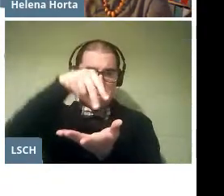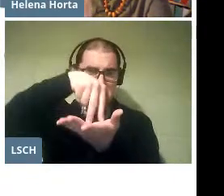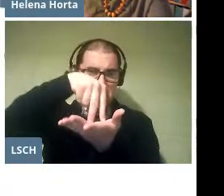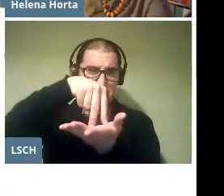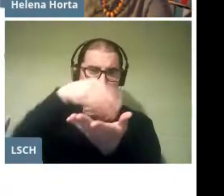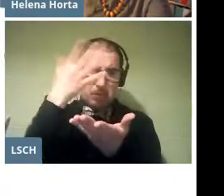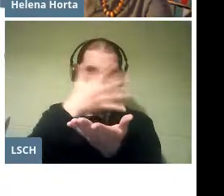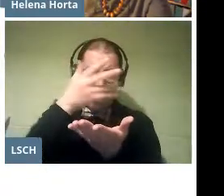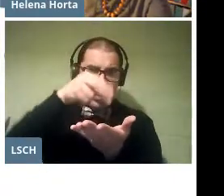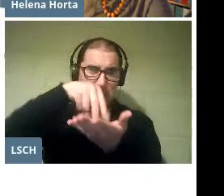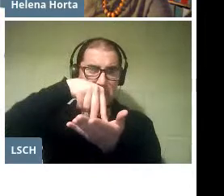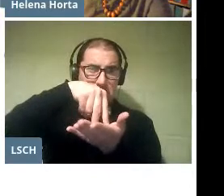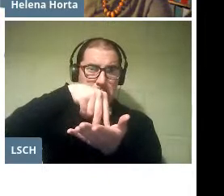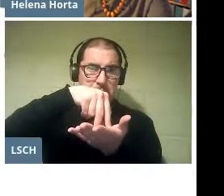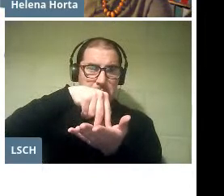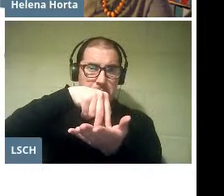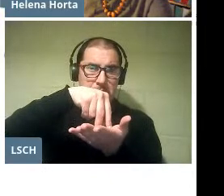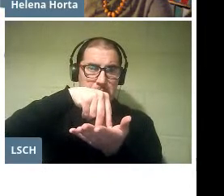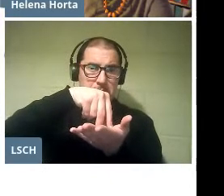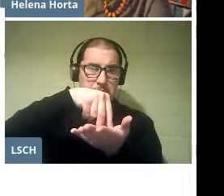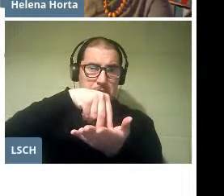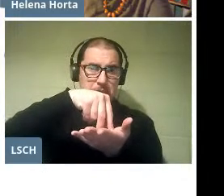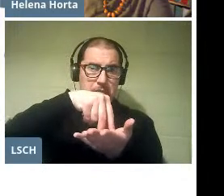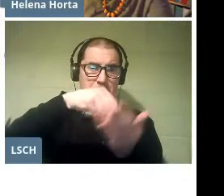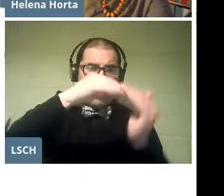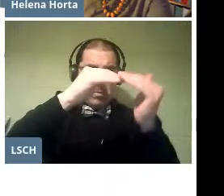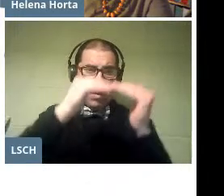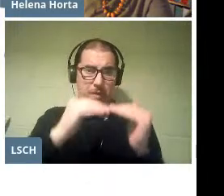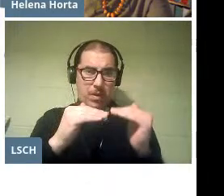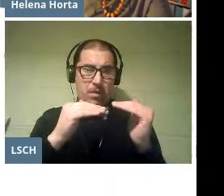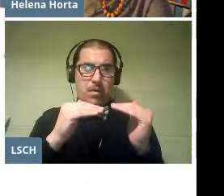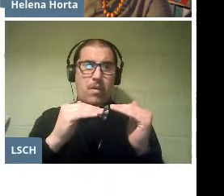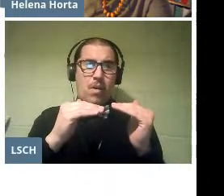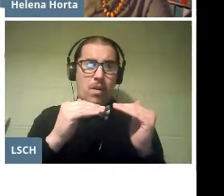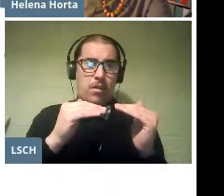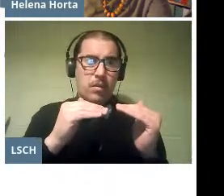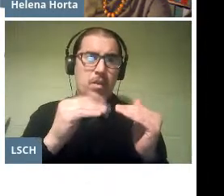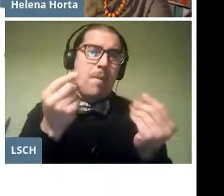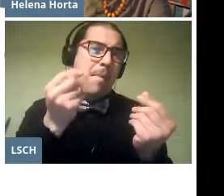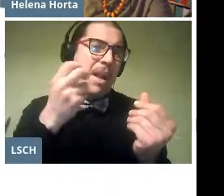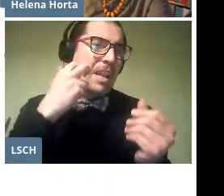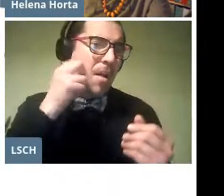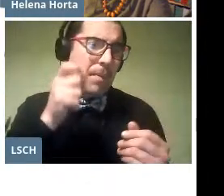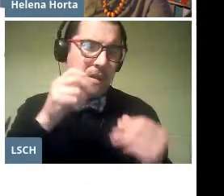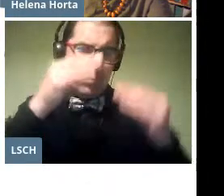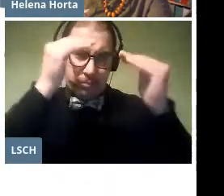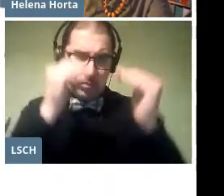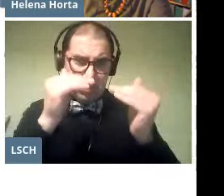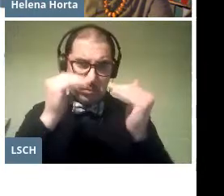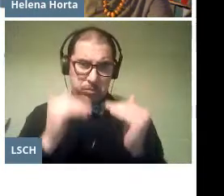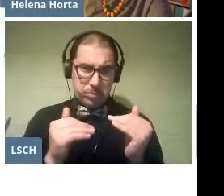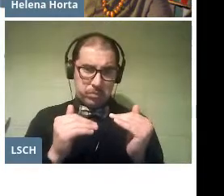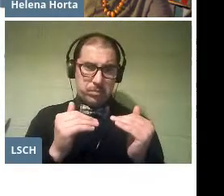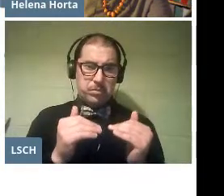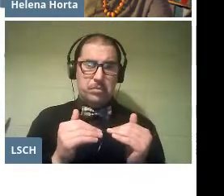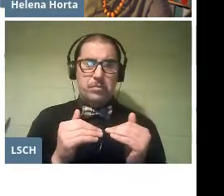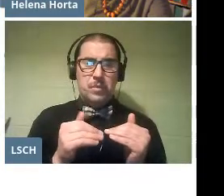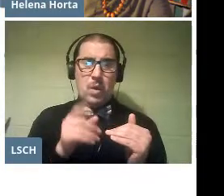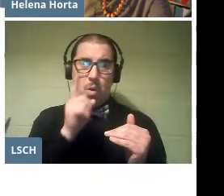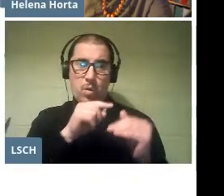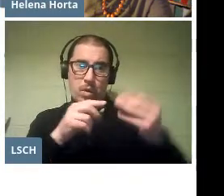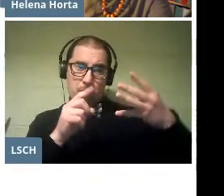en negro oscuro, en negro. A continuación un antropomorfo, luego otro antropomorfo y finalmente